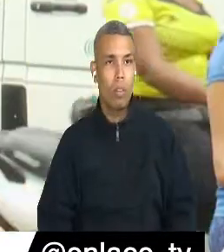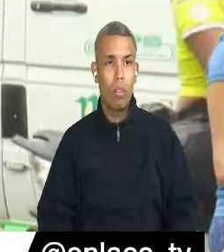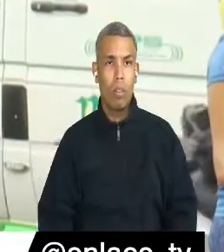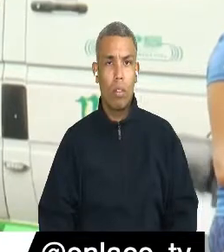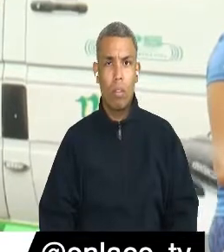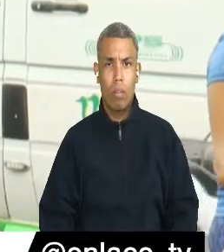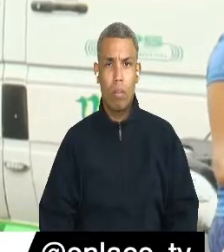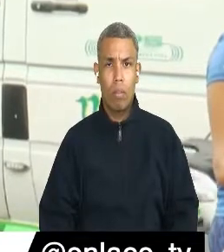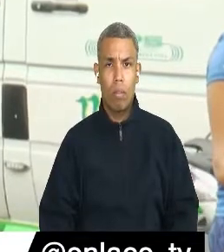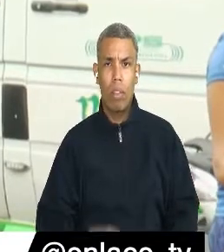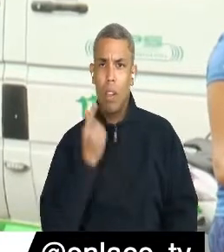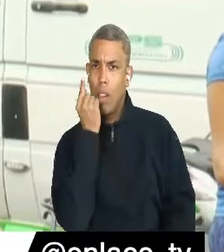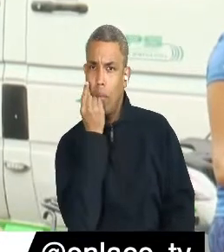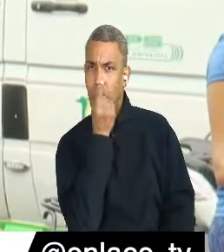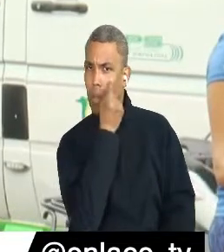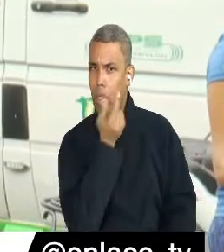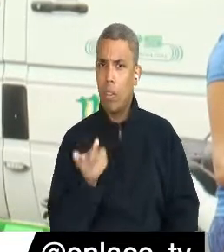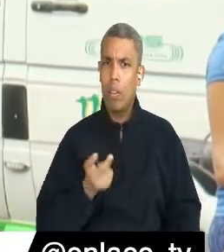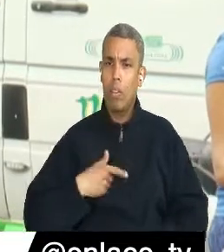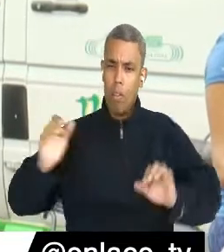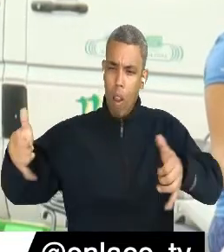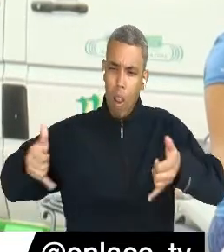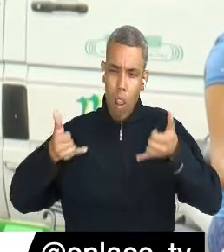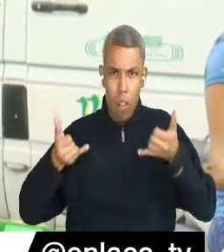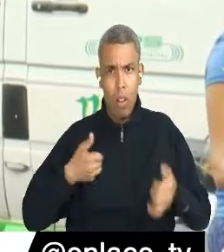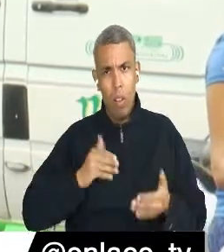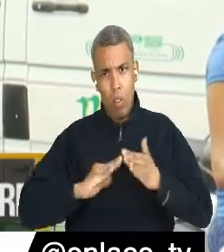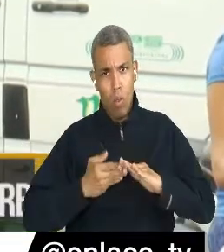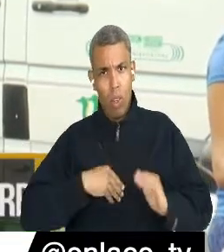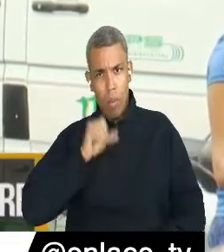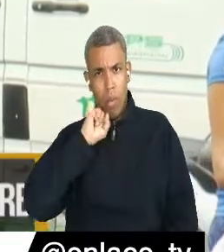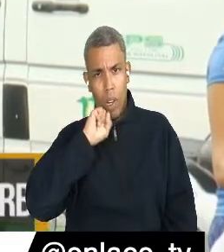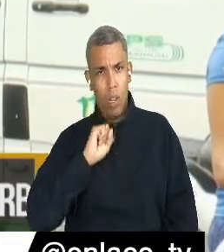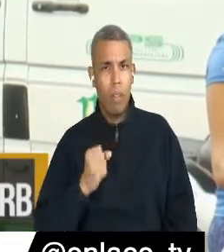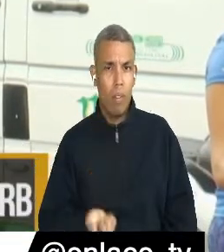gobierno nacional en torno al proyecto de modernización de la refinería